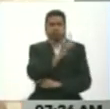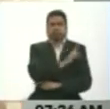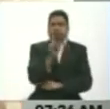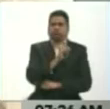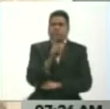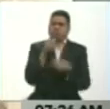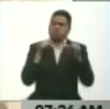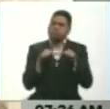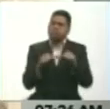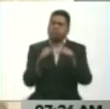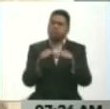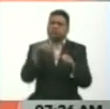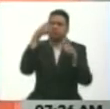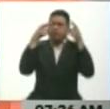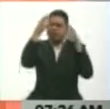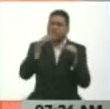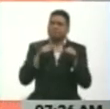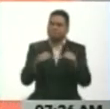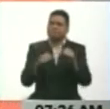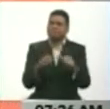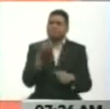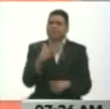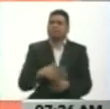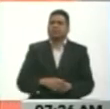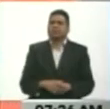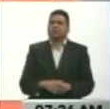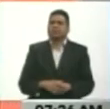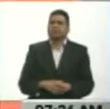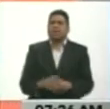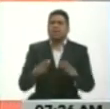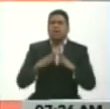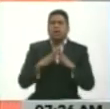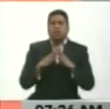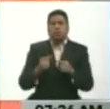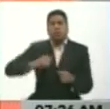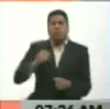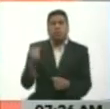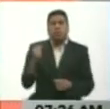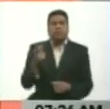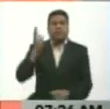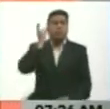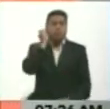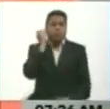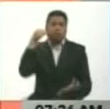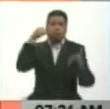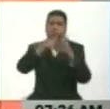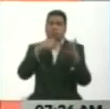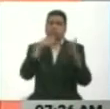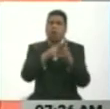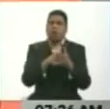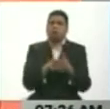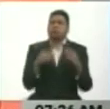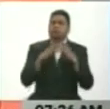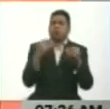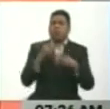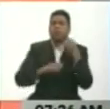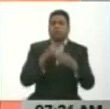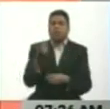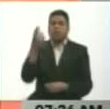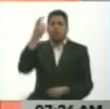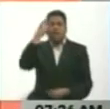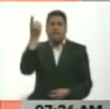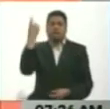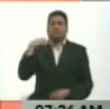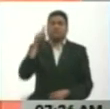dirigente social, sobre las agresiones a esta funcionaria de la Policía Nacional Bolivariana y todas las agresiones violentas. También la